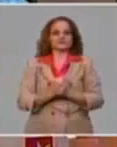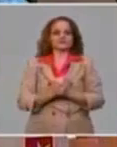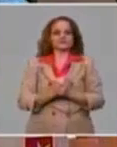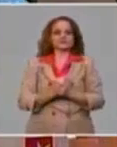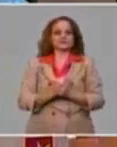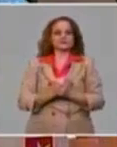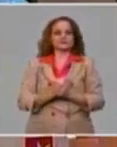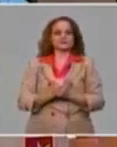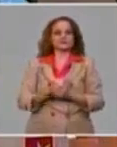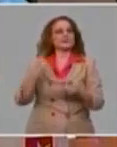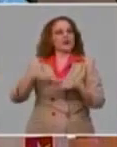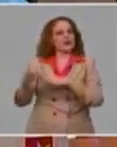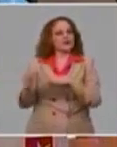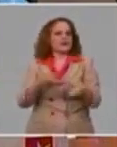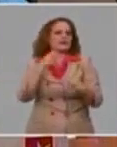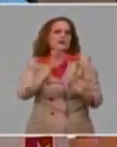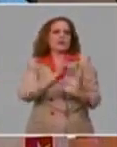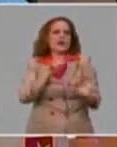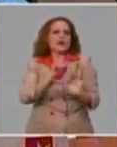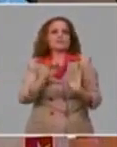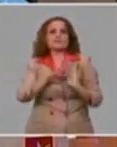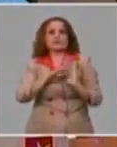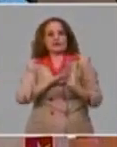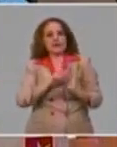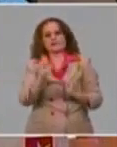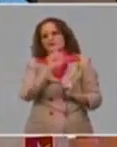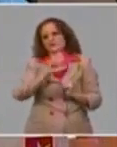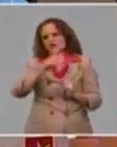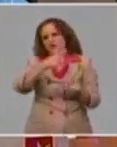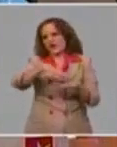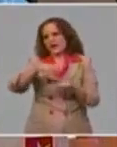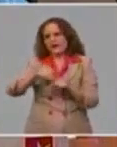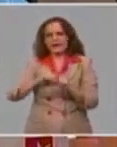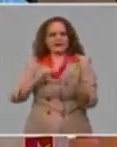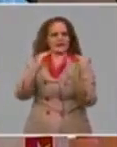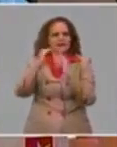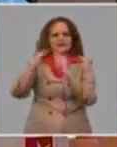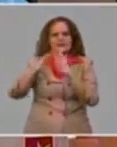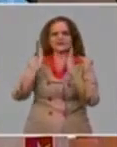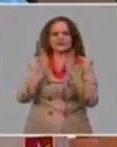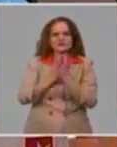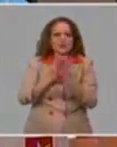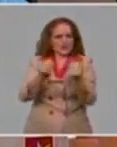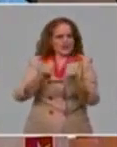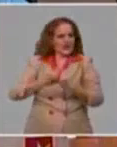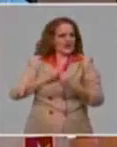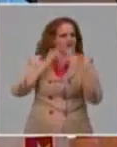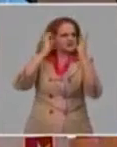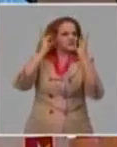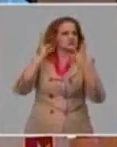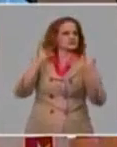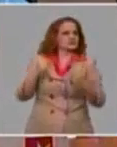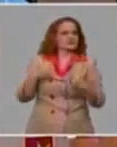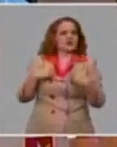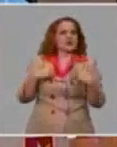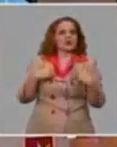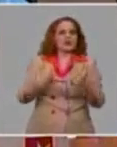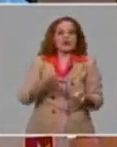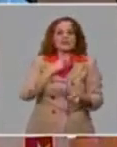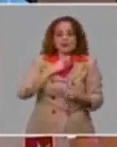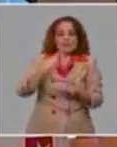sobre todo para los programas sociales y la vivienda, nos ha dado un buen resultado, es utilizar de los materiales